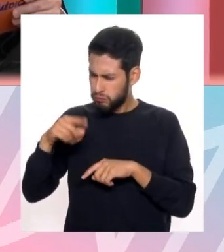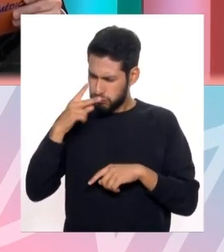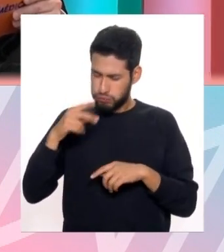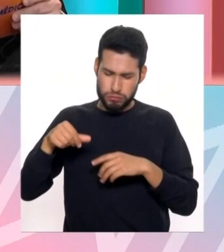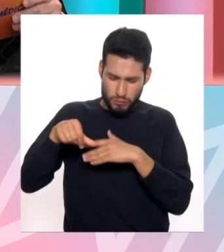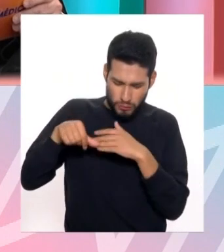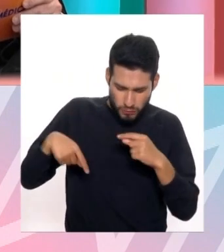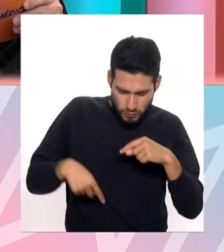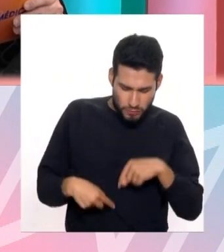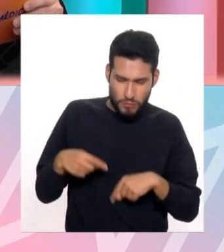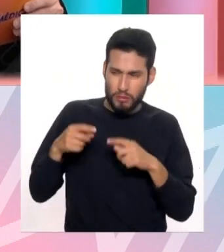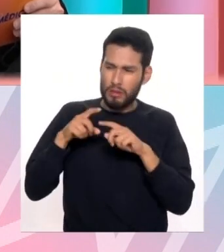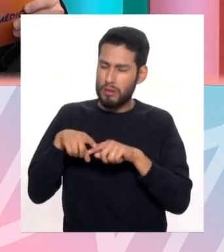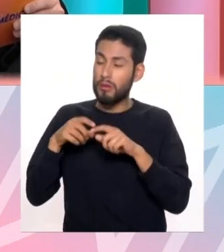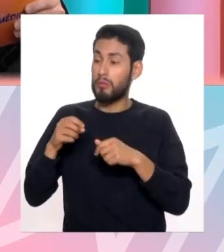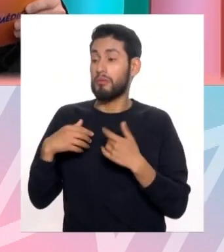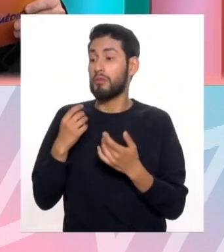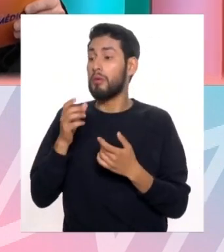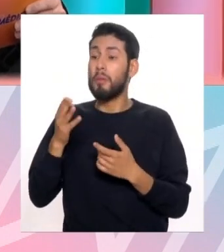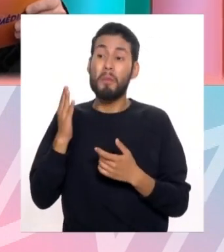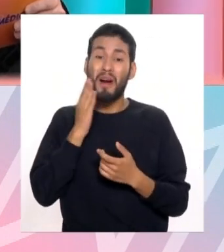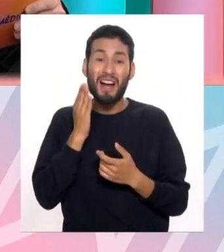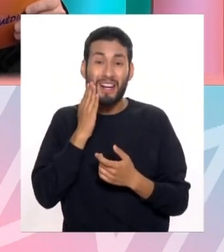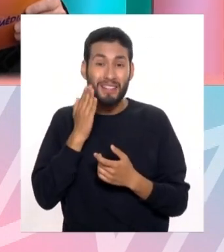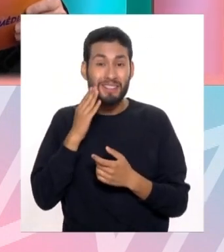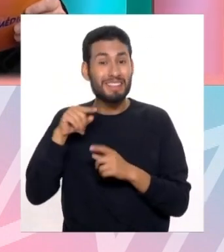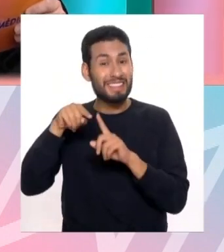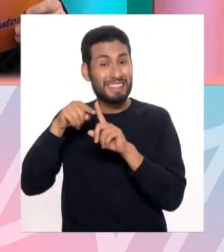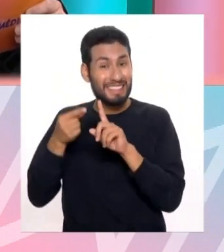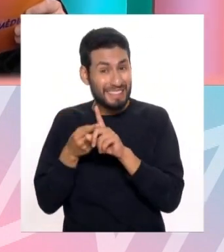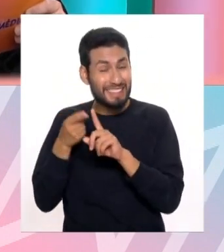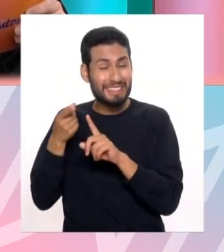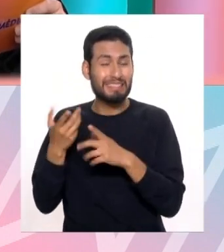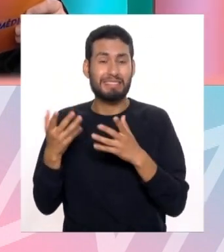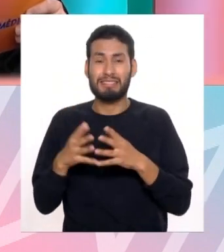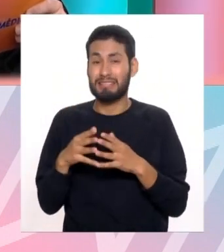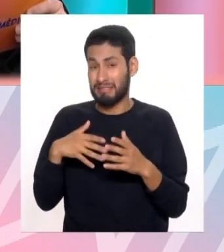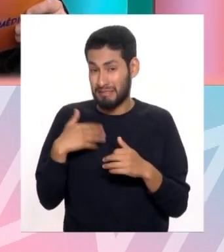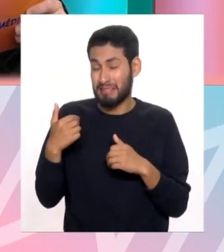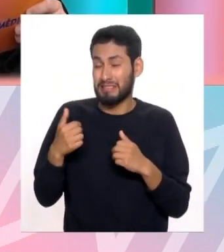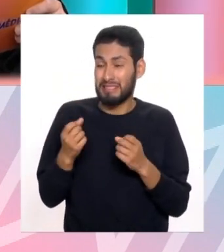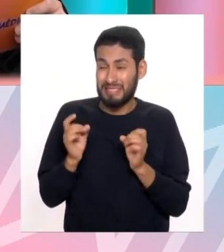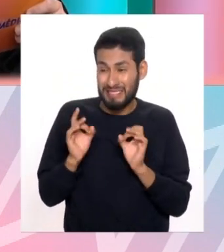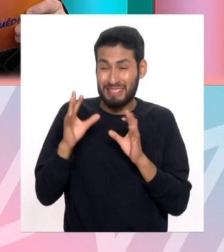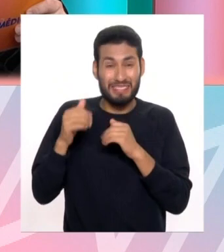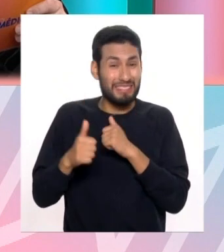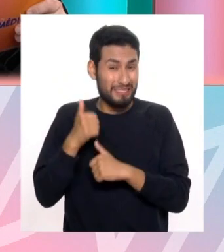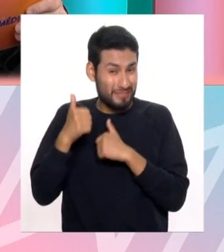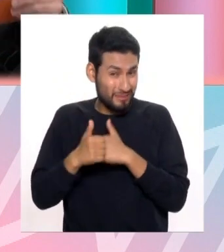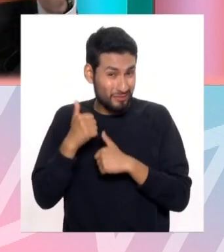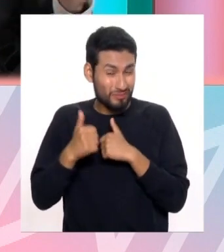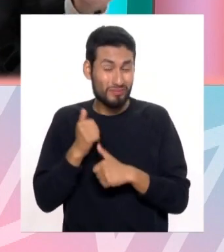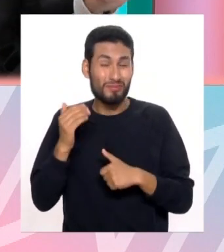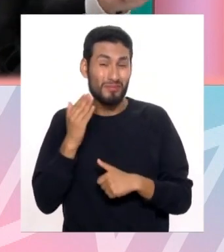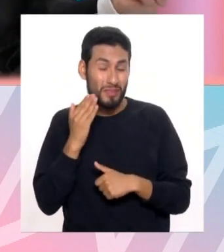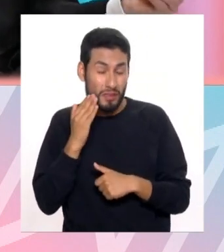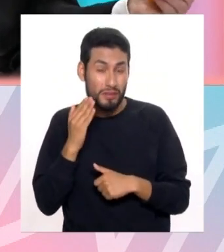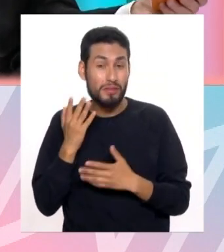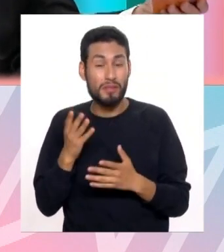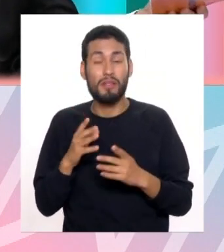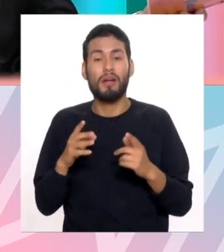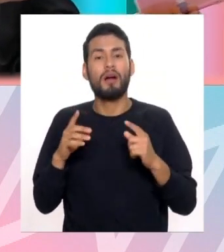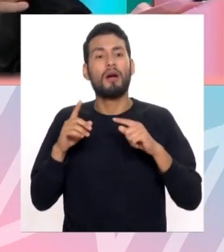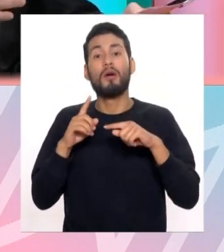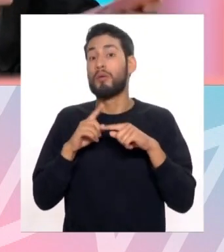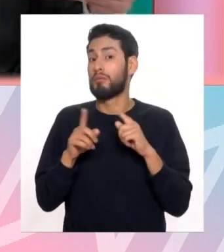claro, vamos a tener que intervenir una madre gestando, ¿no? Entonces, eso implica riesgos importantes para la madre, pero digo